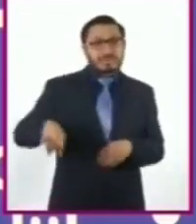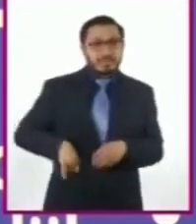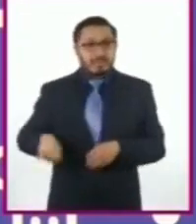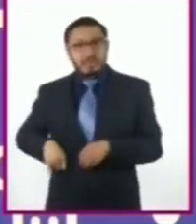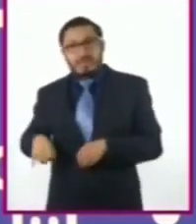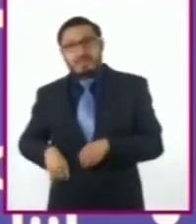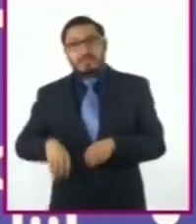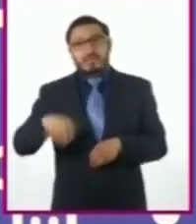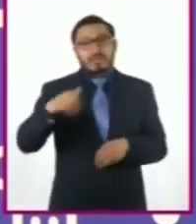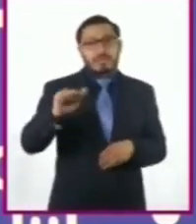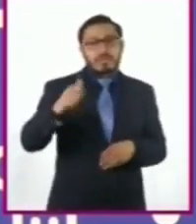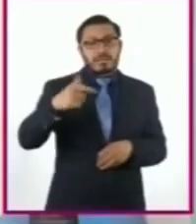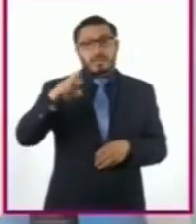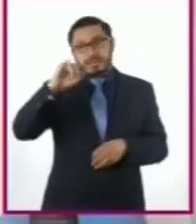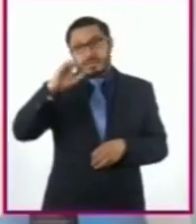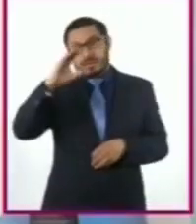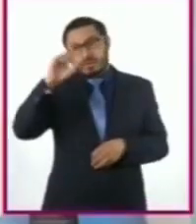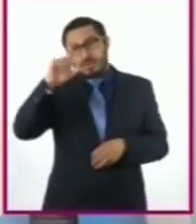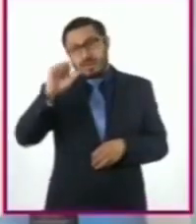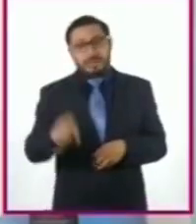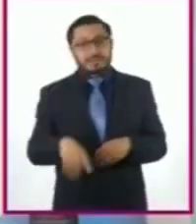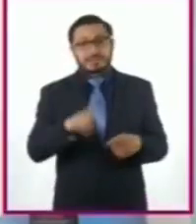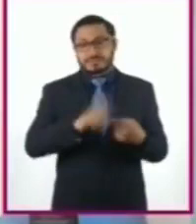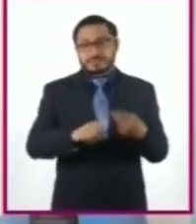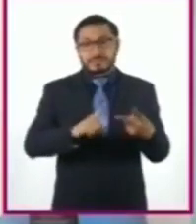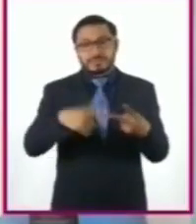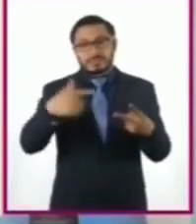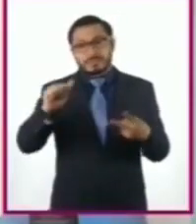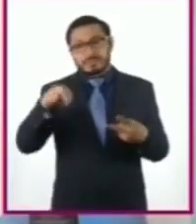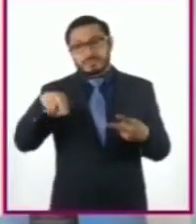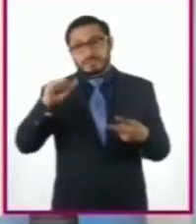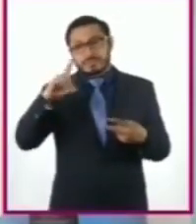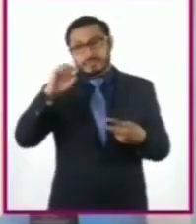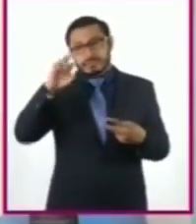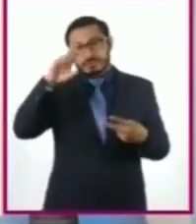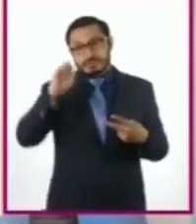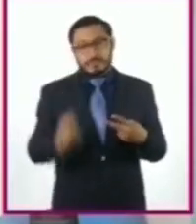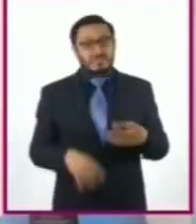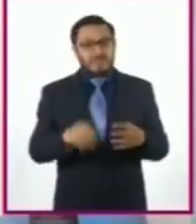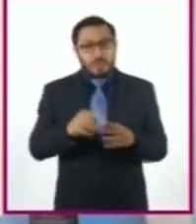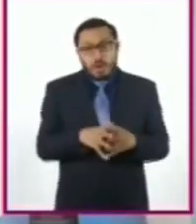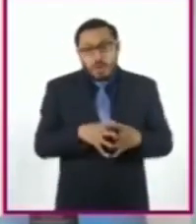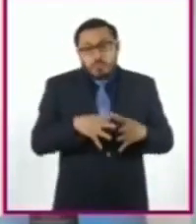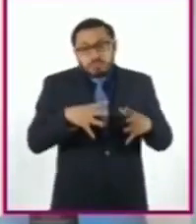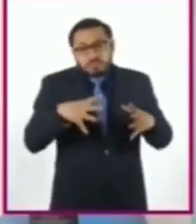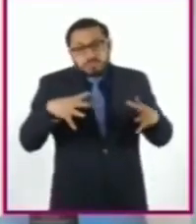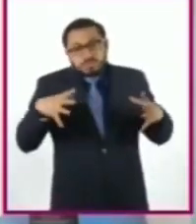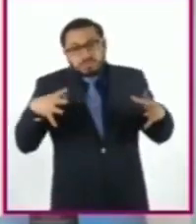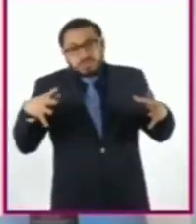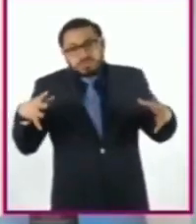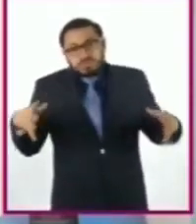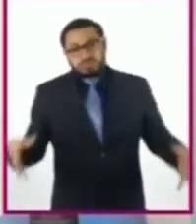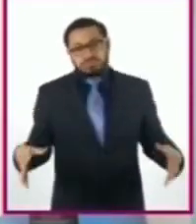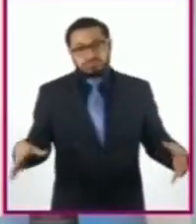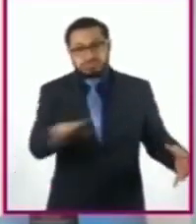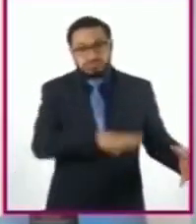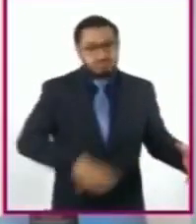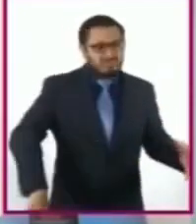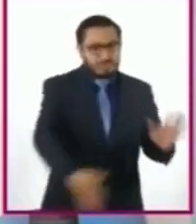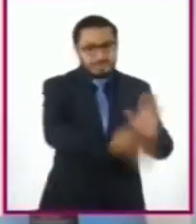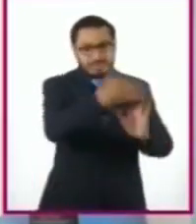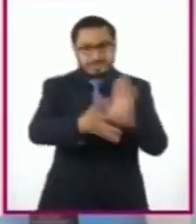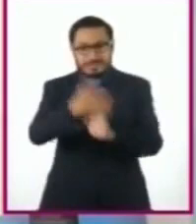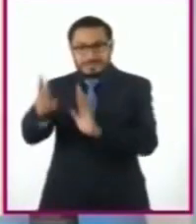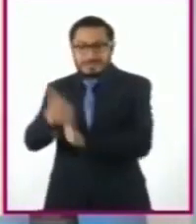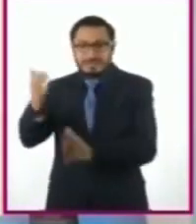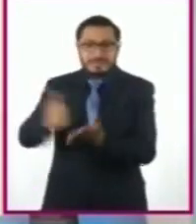agrícolas y ganaderos. La expansión estuvo acompañada de fundación de ciudades y